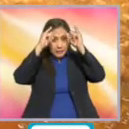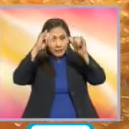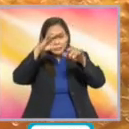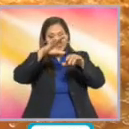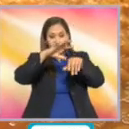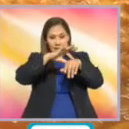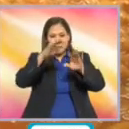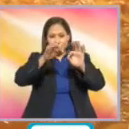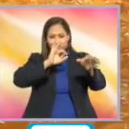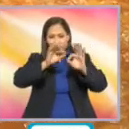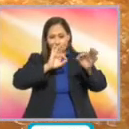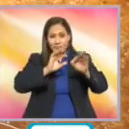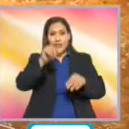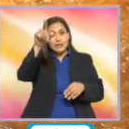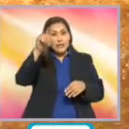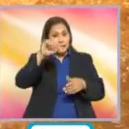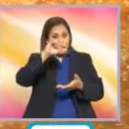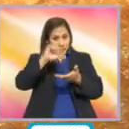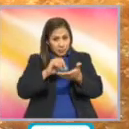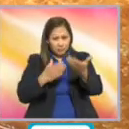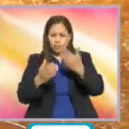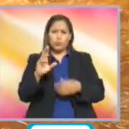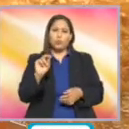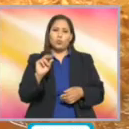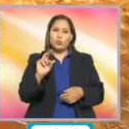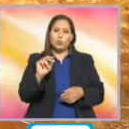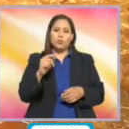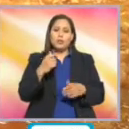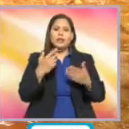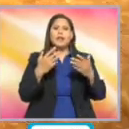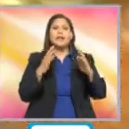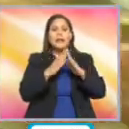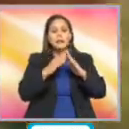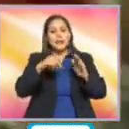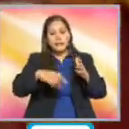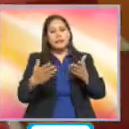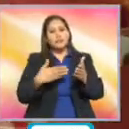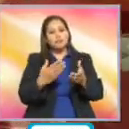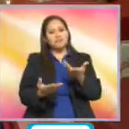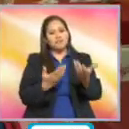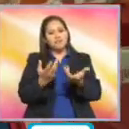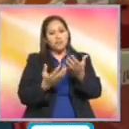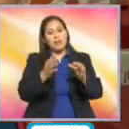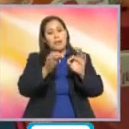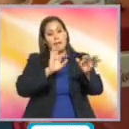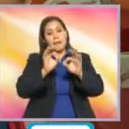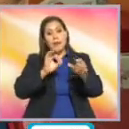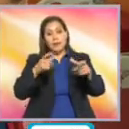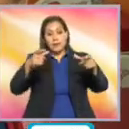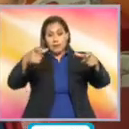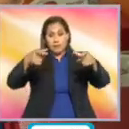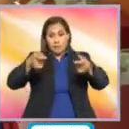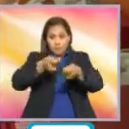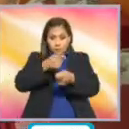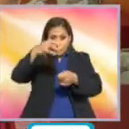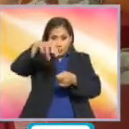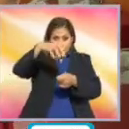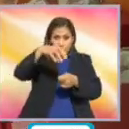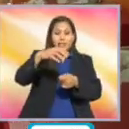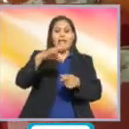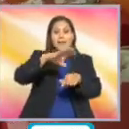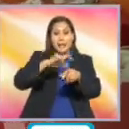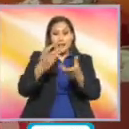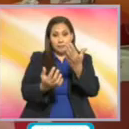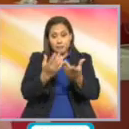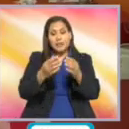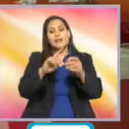carne que venden en los supermercados? No, todo es casero. Todo es casero. Entonces ¿A poco cocen la carne? Lo ponemos nosotros a cocer la